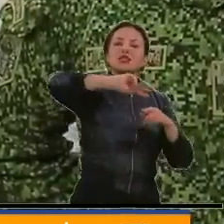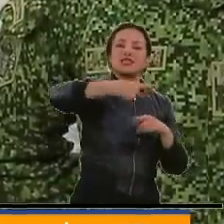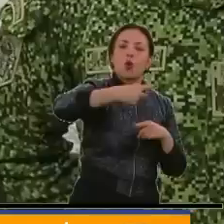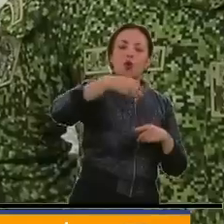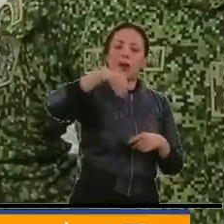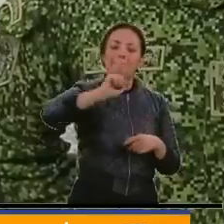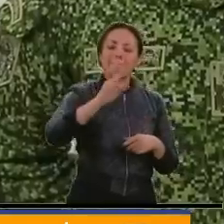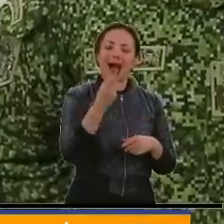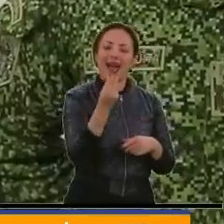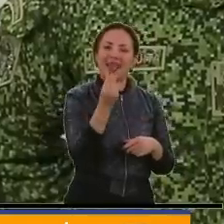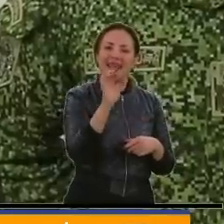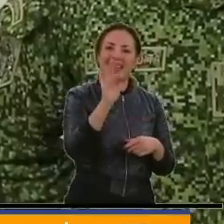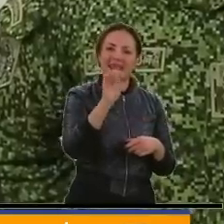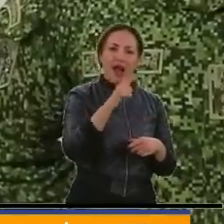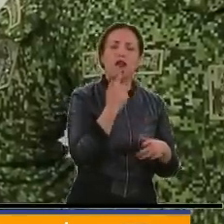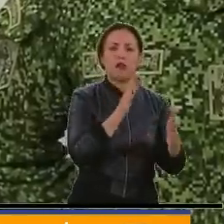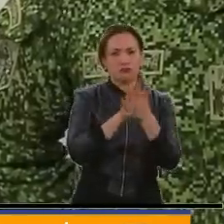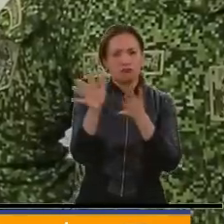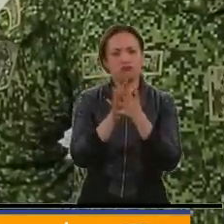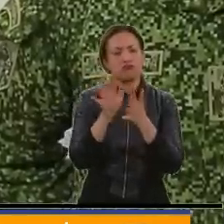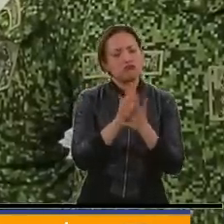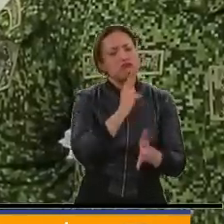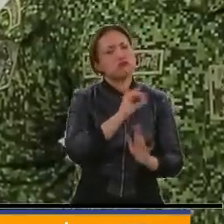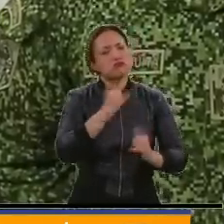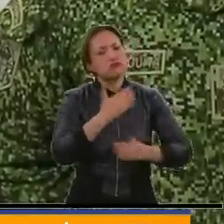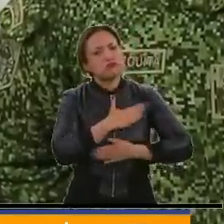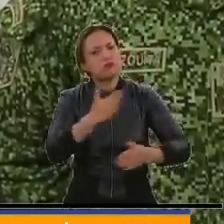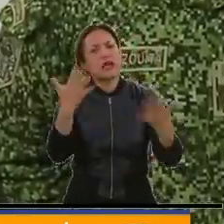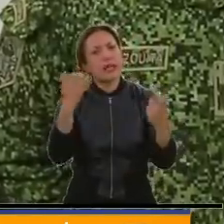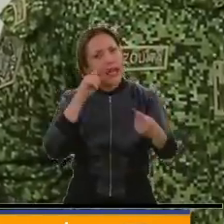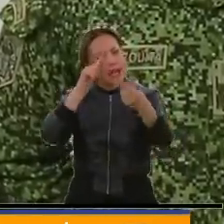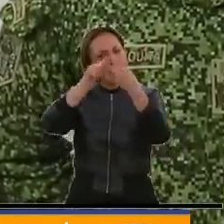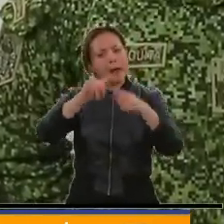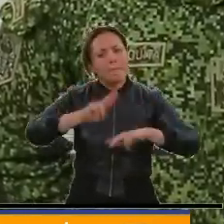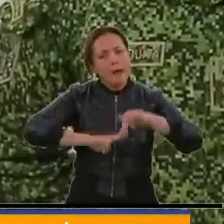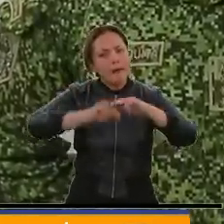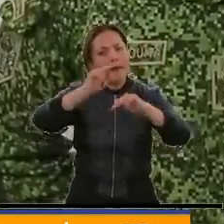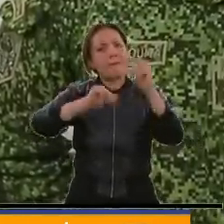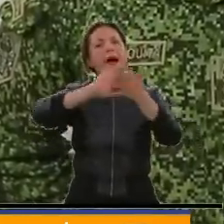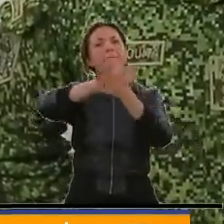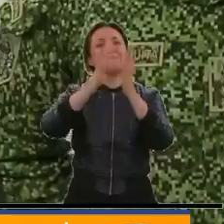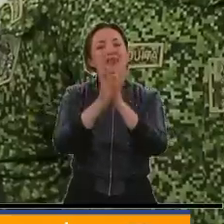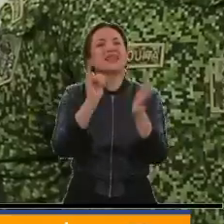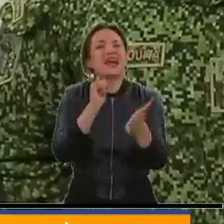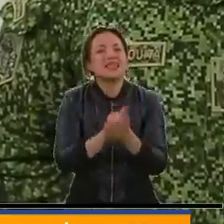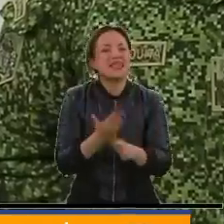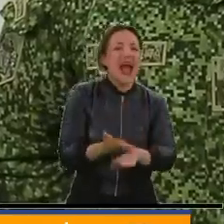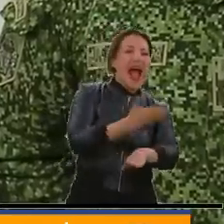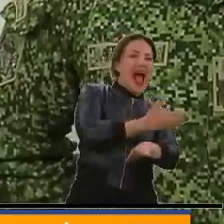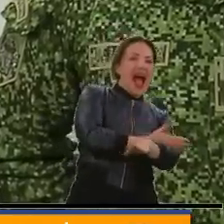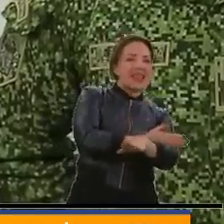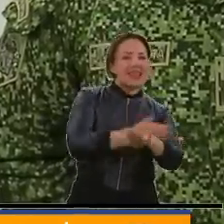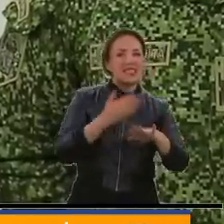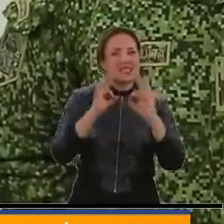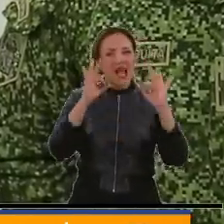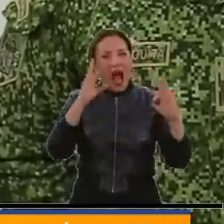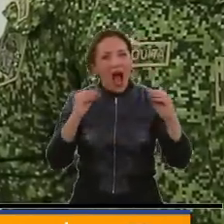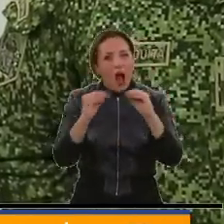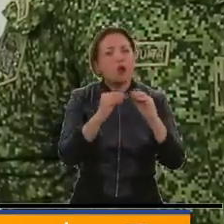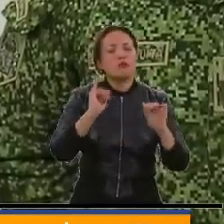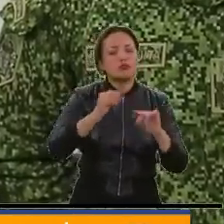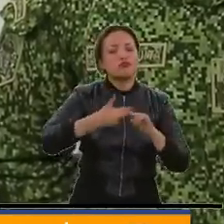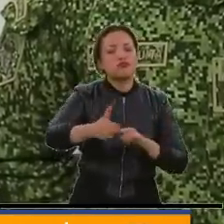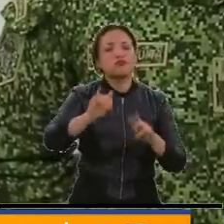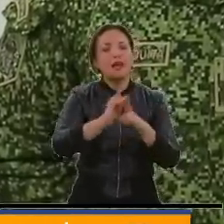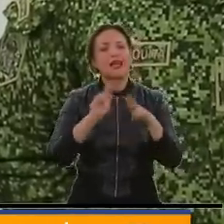manifestado su compromiso con la construcción de la paz y por eso, como estaba previsto, se realizarán reuniones de